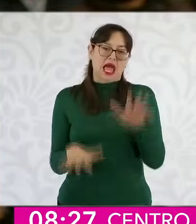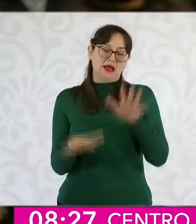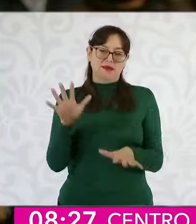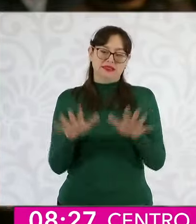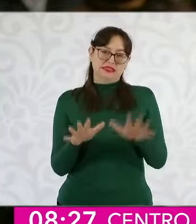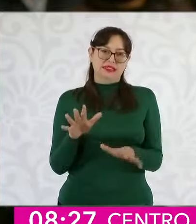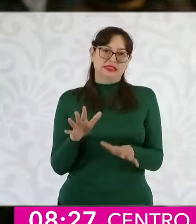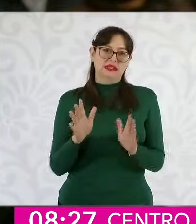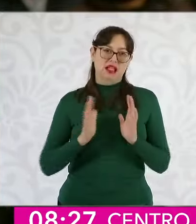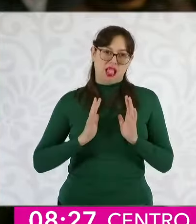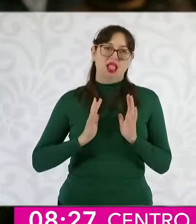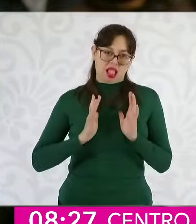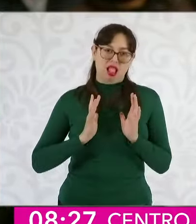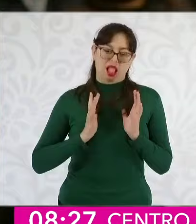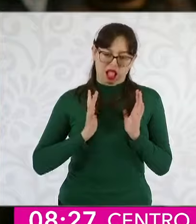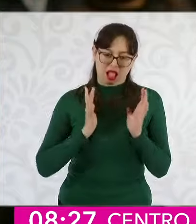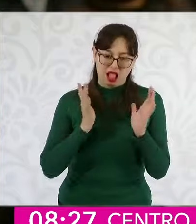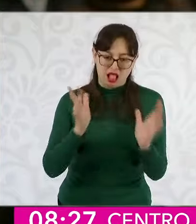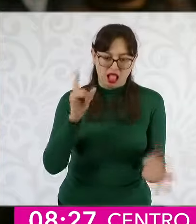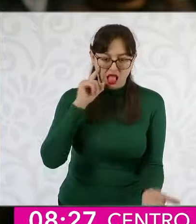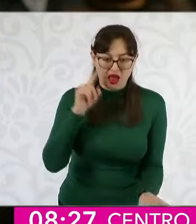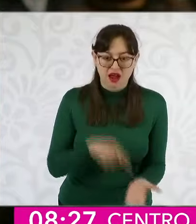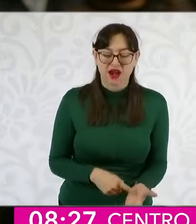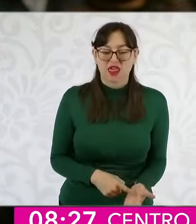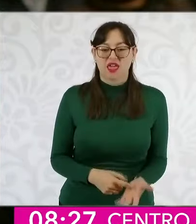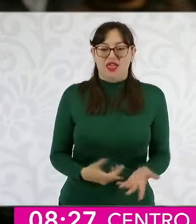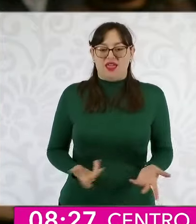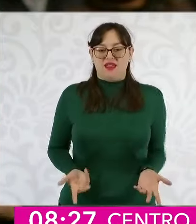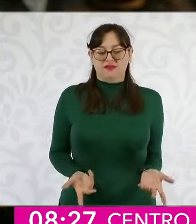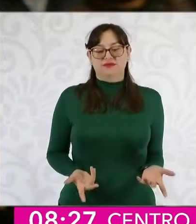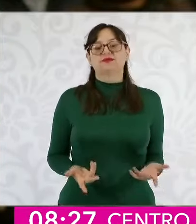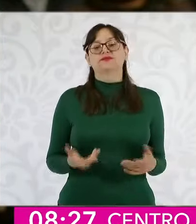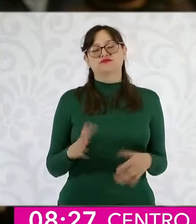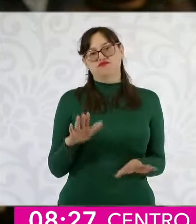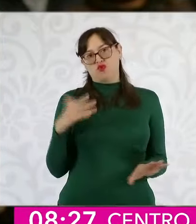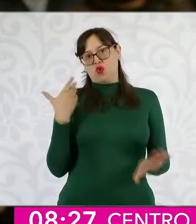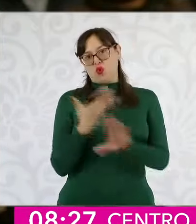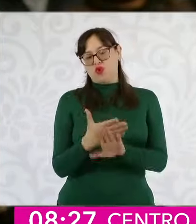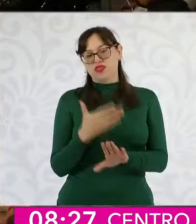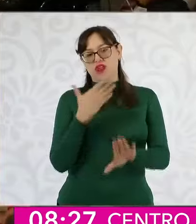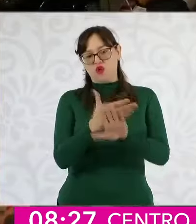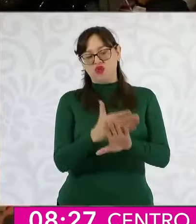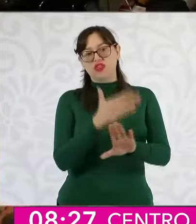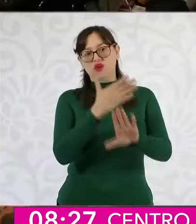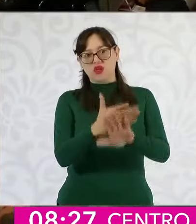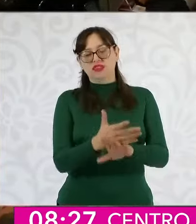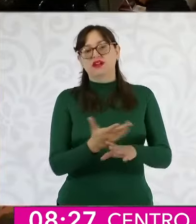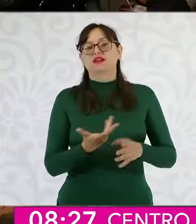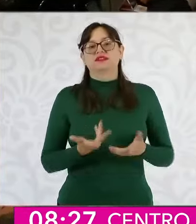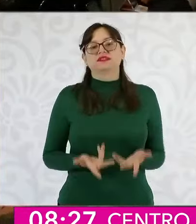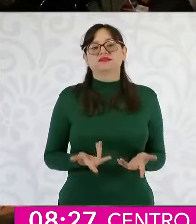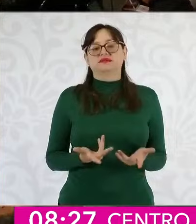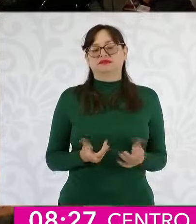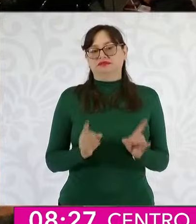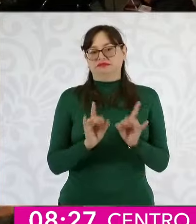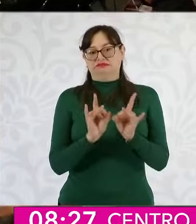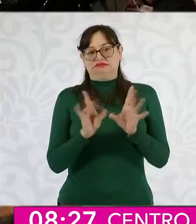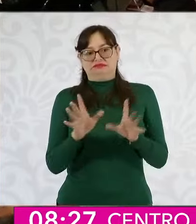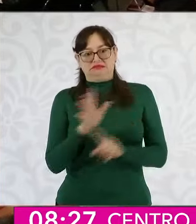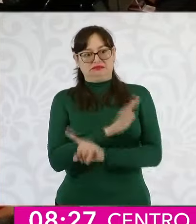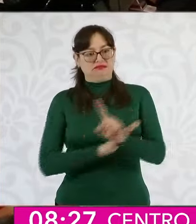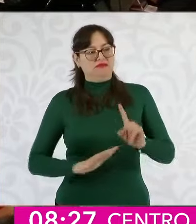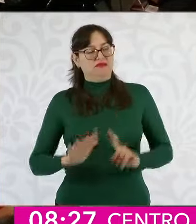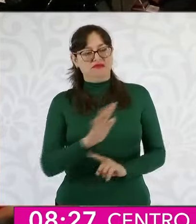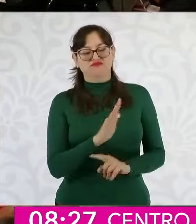veces mentiras que se producen a partir de los ataques contra usted frente a esta situación ante